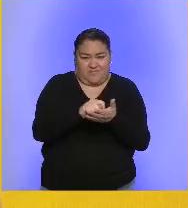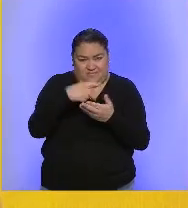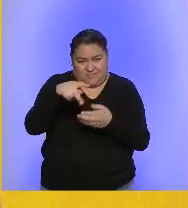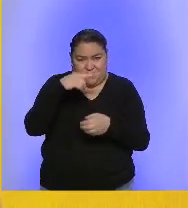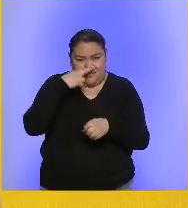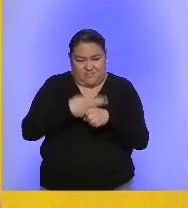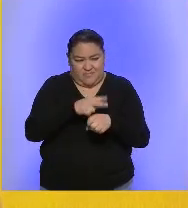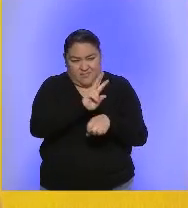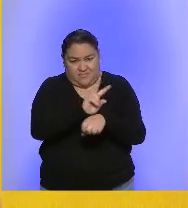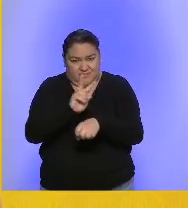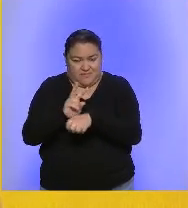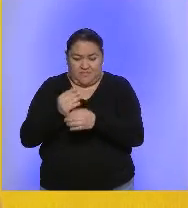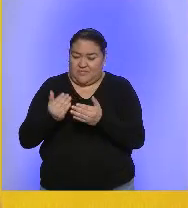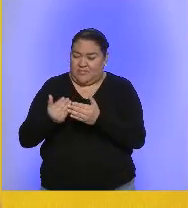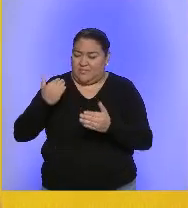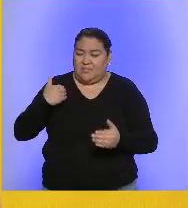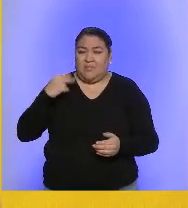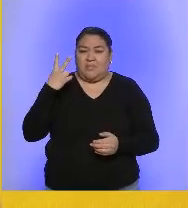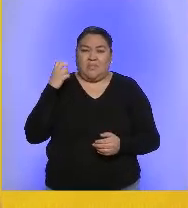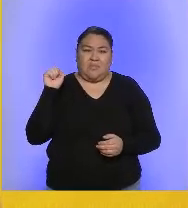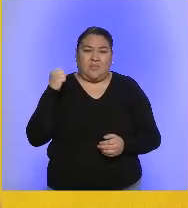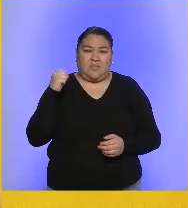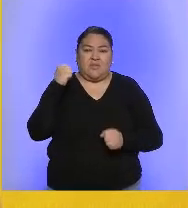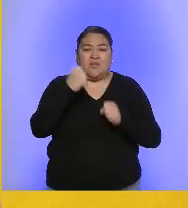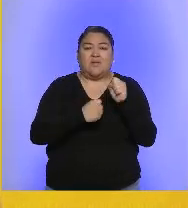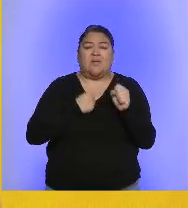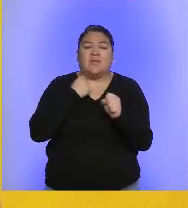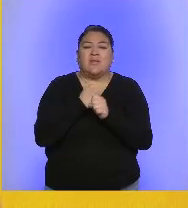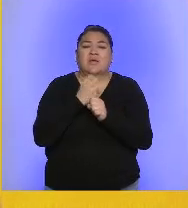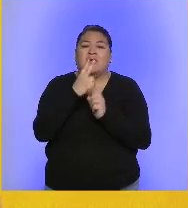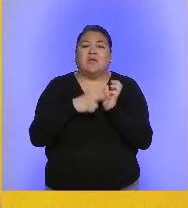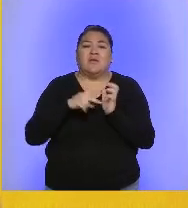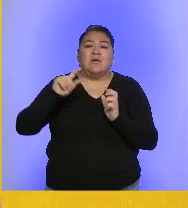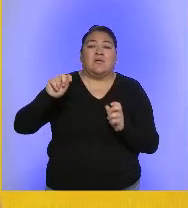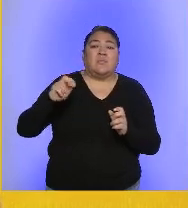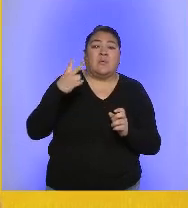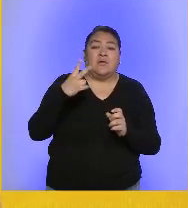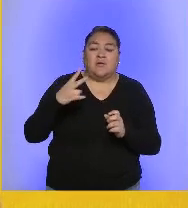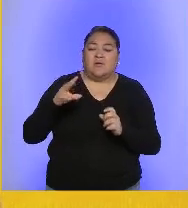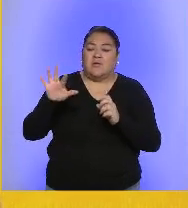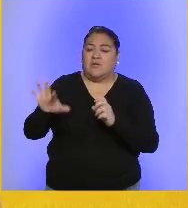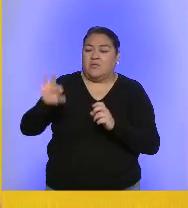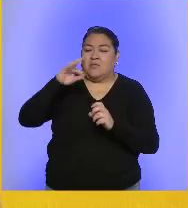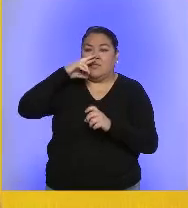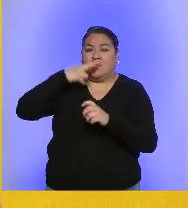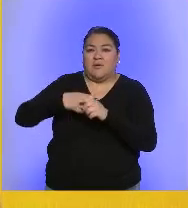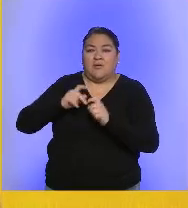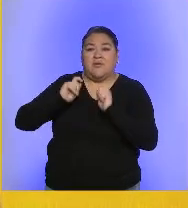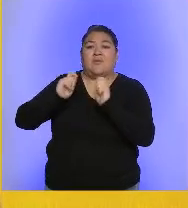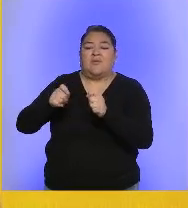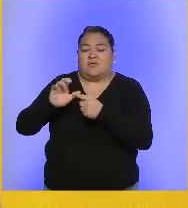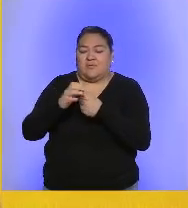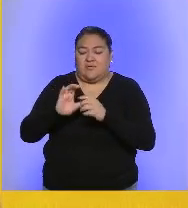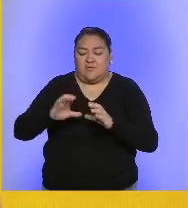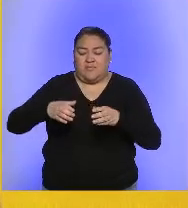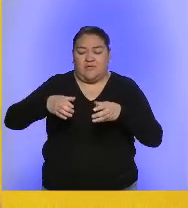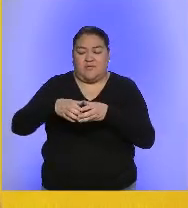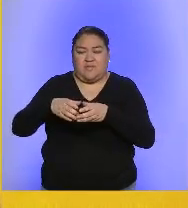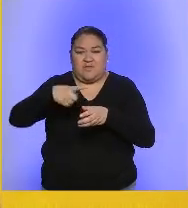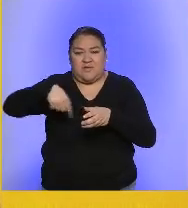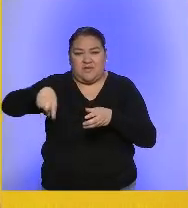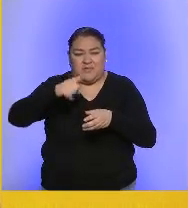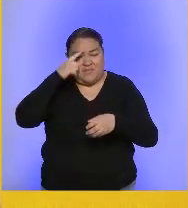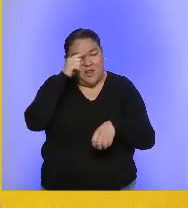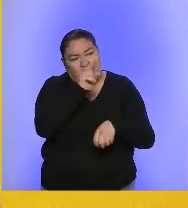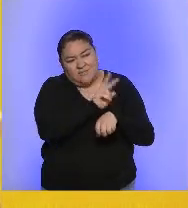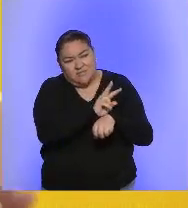de 2022, fue designada como presidenta del Comité Técnico de Observatorio de Participación Política de las Mujeres en